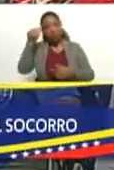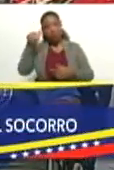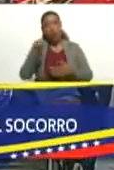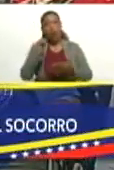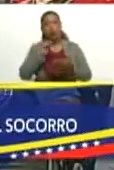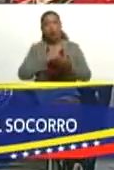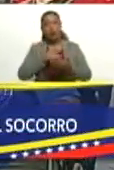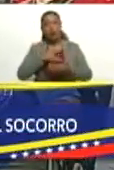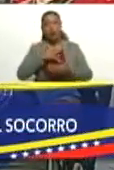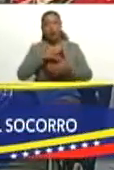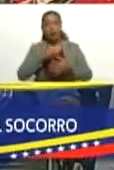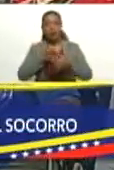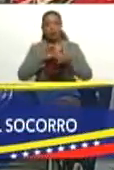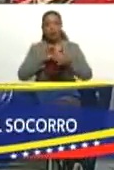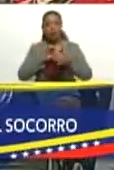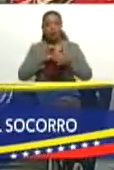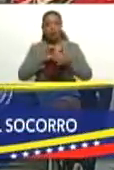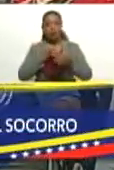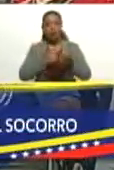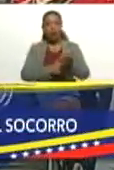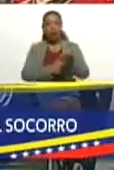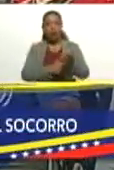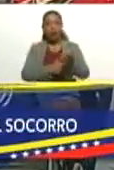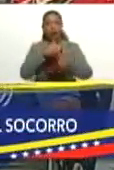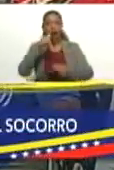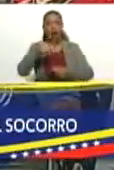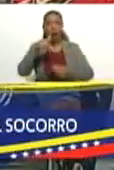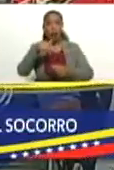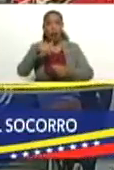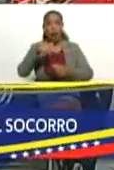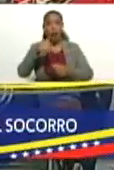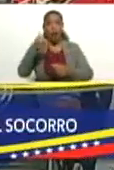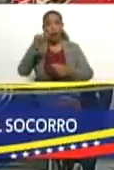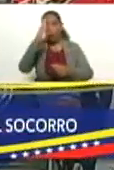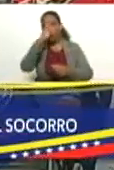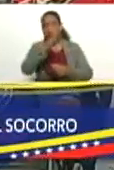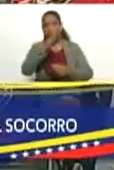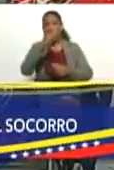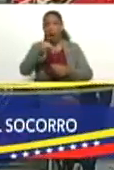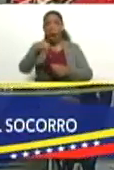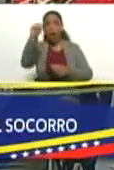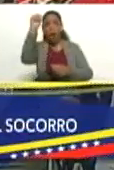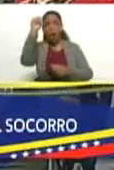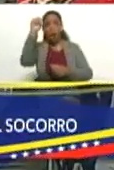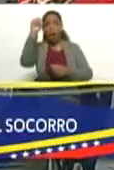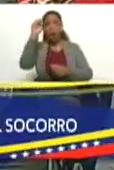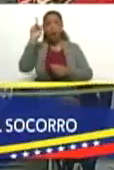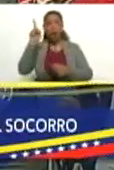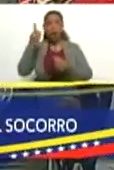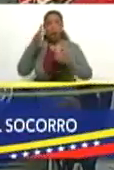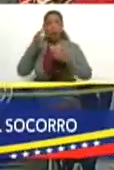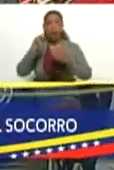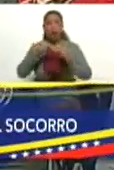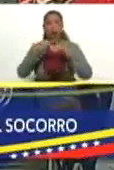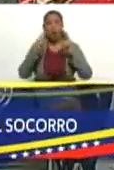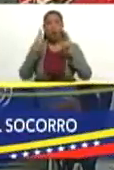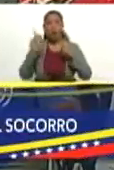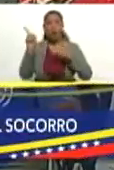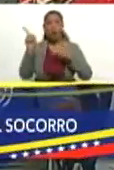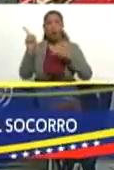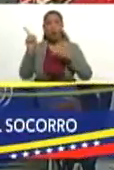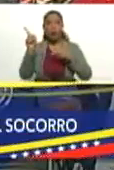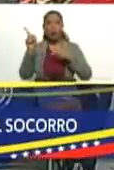sentir hermanados. Por ejemplo, aquí García Devia tiene una relación directa con el norte de Santander, con Puerto Santander. Es apenas pasar de